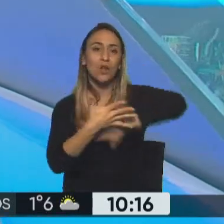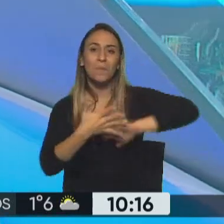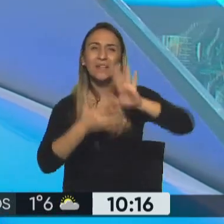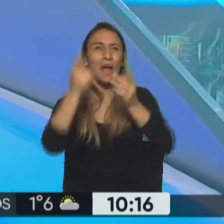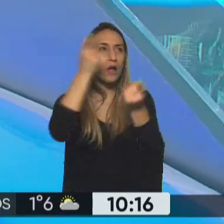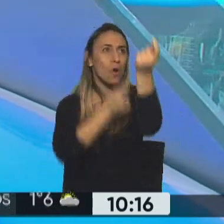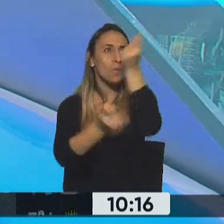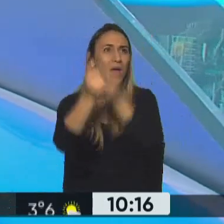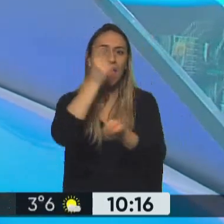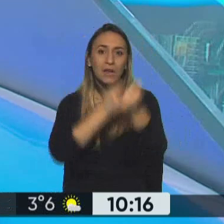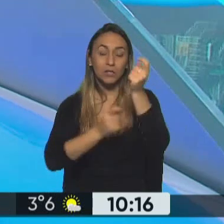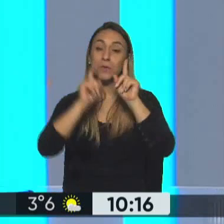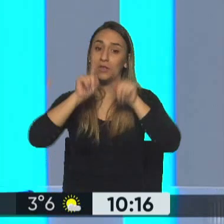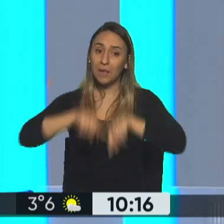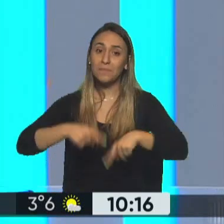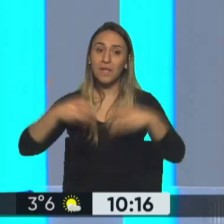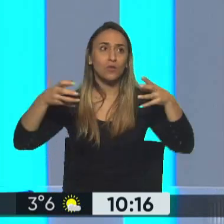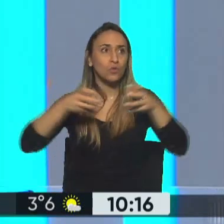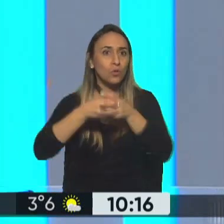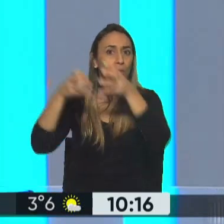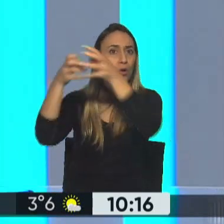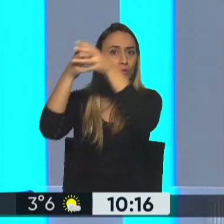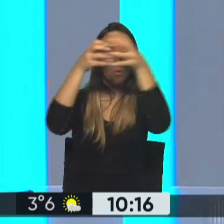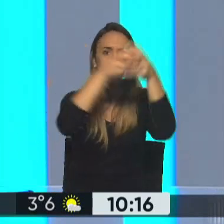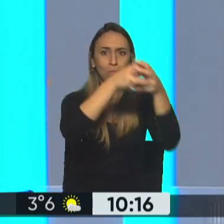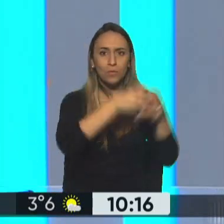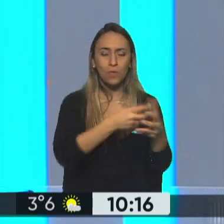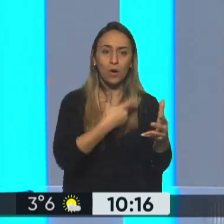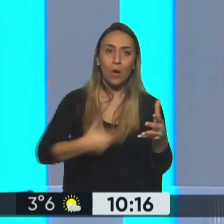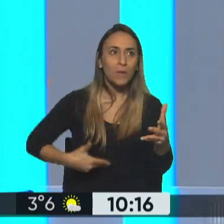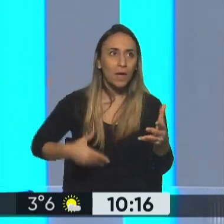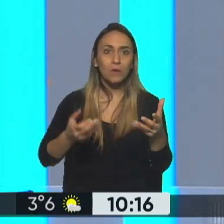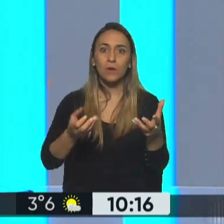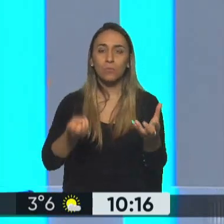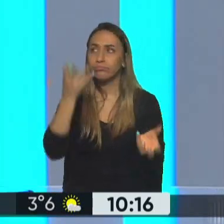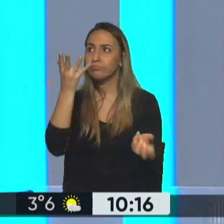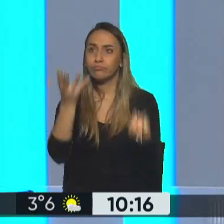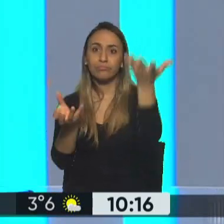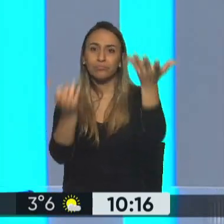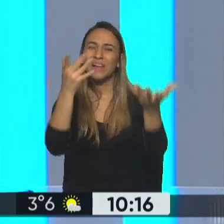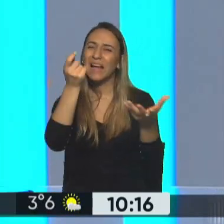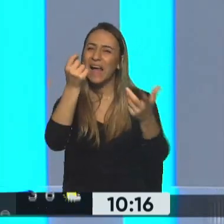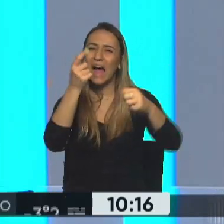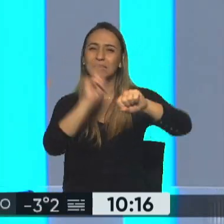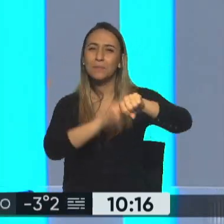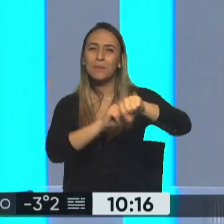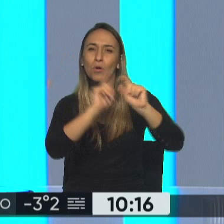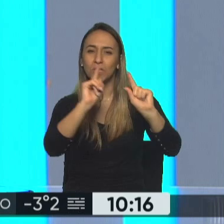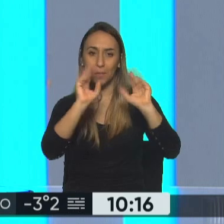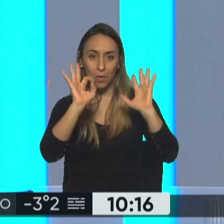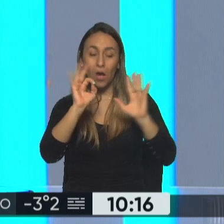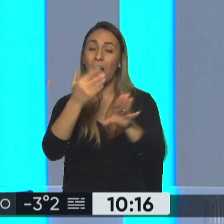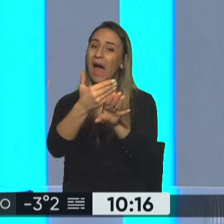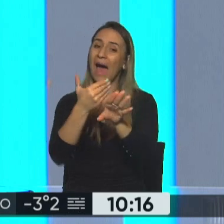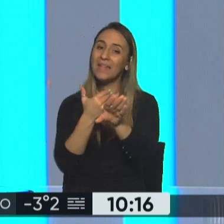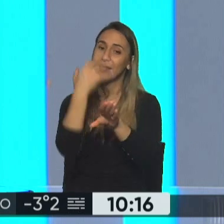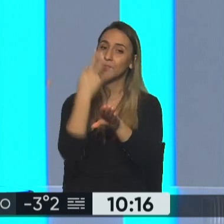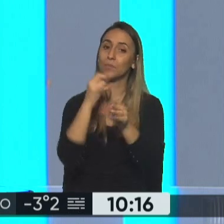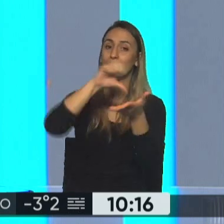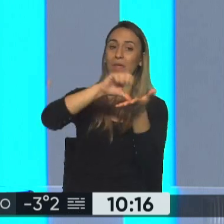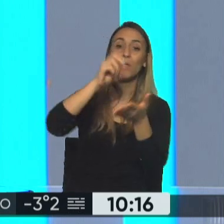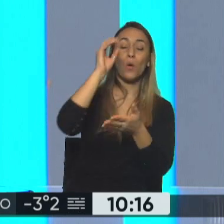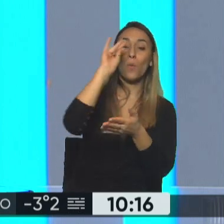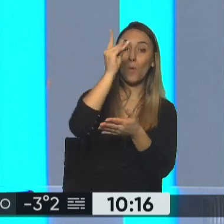se efectuaron casi simultáneamente. Sí. Se conoció la noticia. Ya había habido un movimiento previo en Bolivia, en Cochabamba y